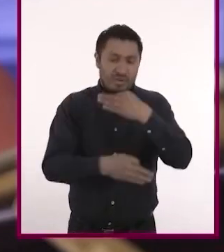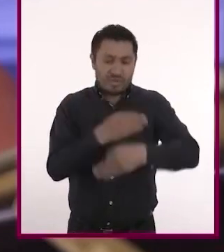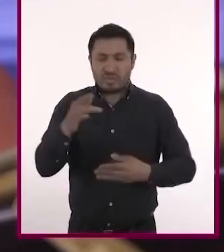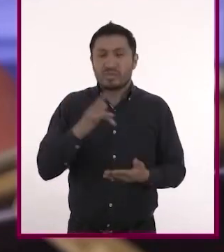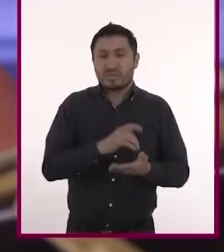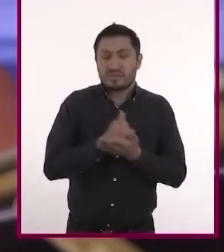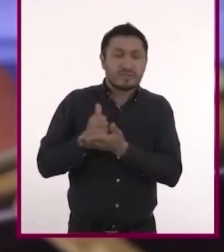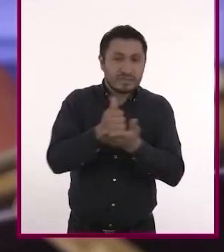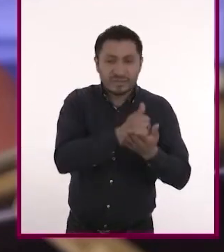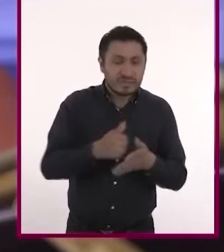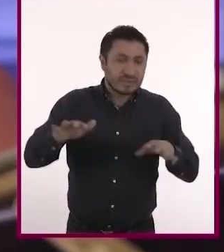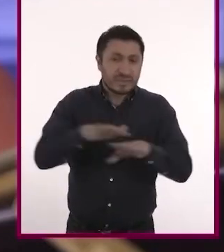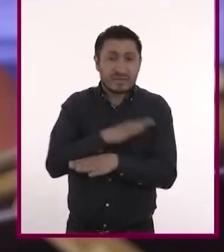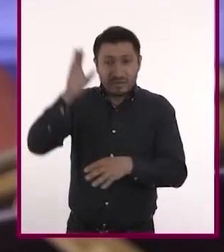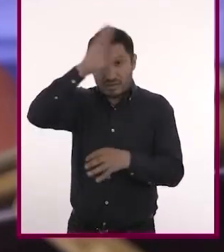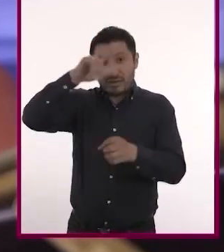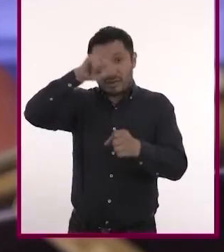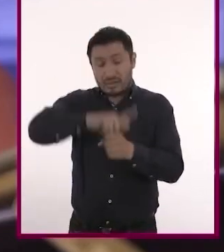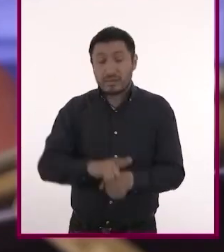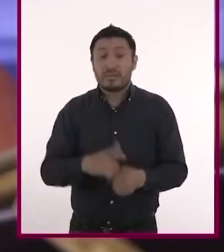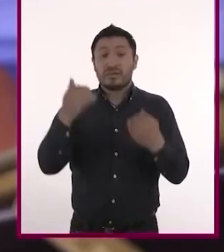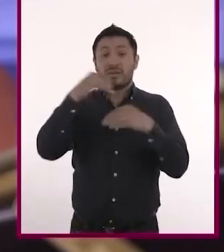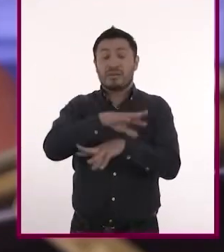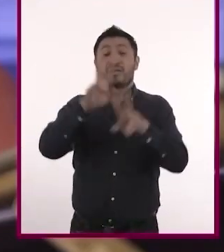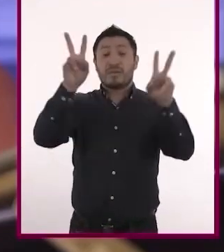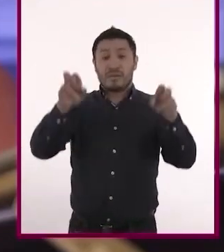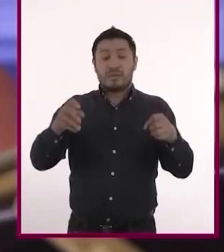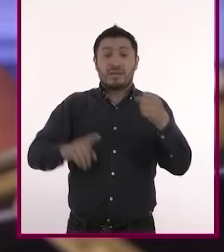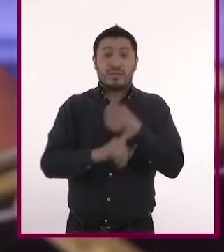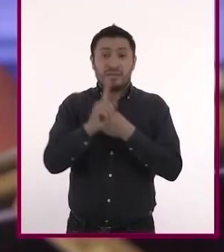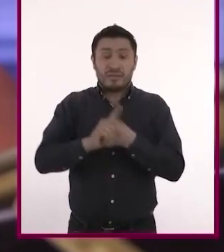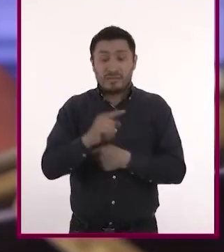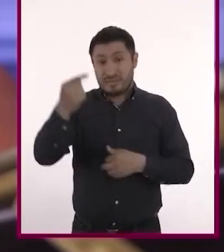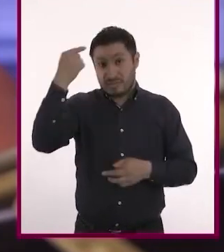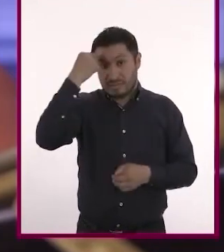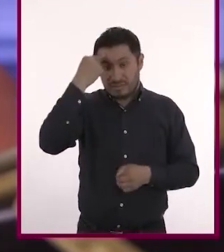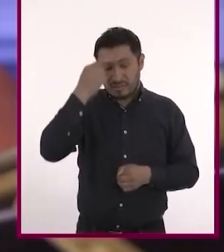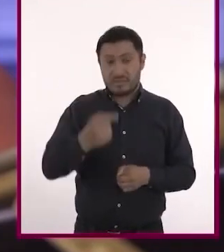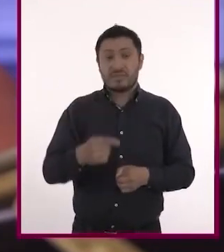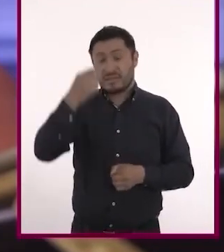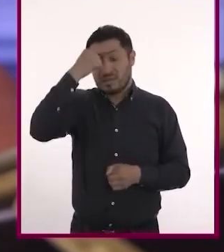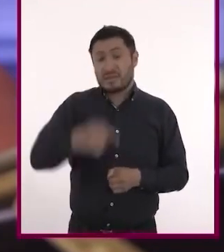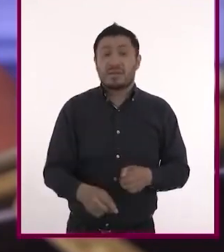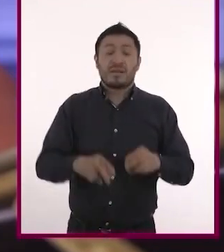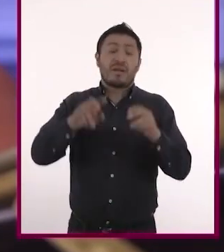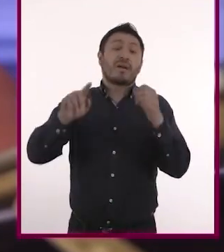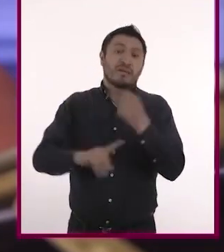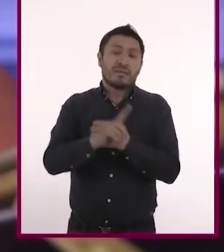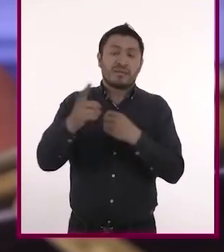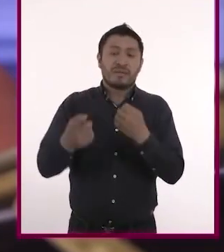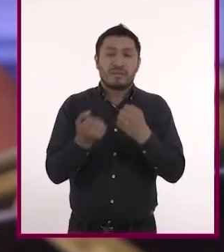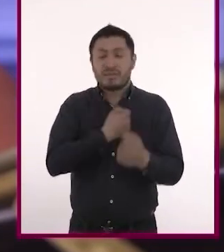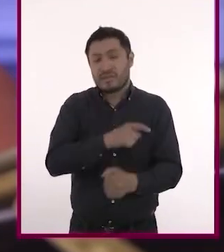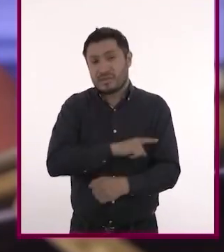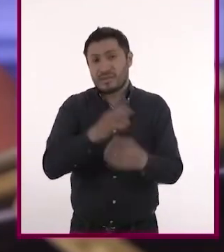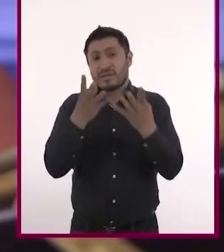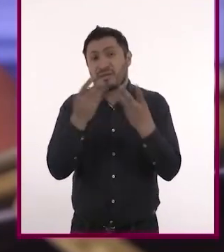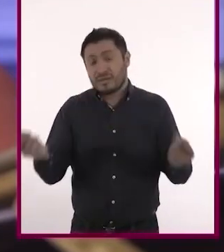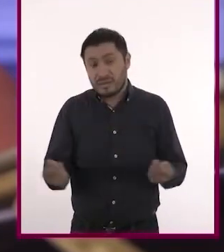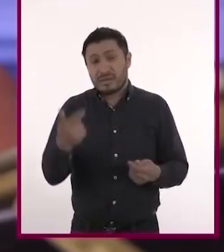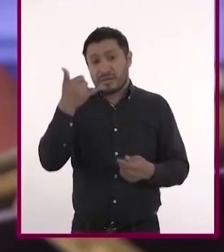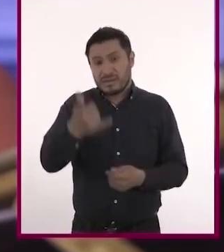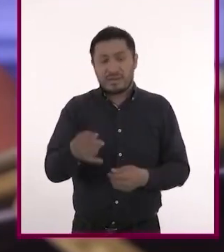podemos contribuir a cambiar la cultura y creencias que acompañan los trastornos mentales, para colocarlo como un problema social de salud pública y vigilar que